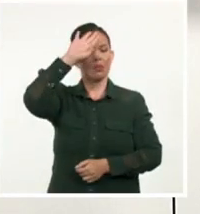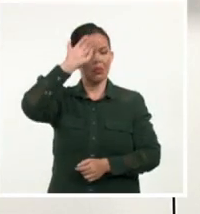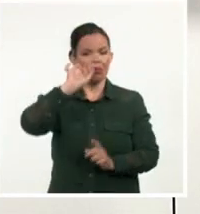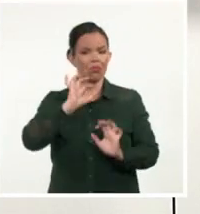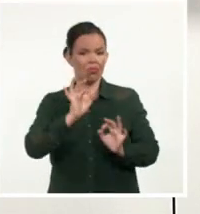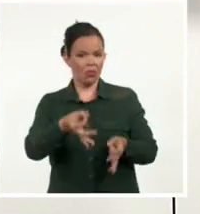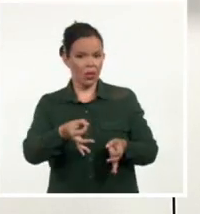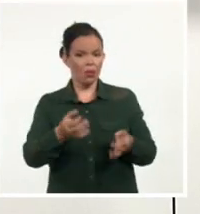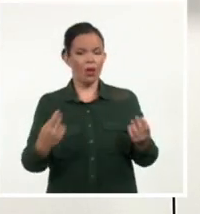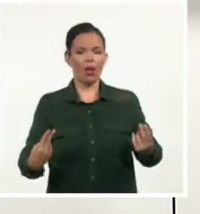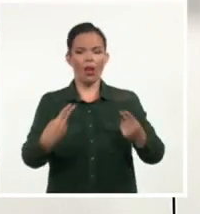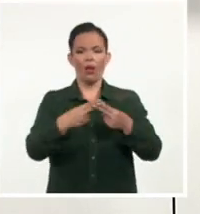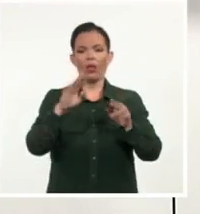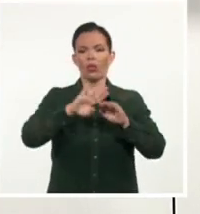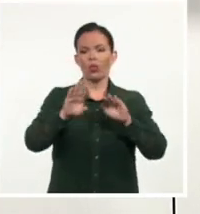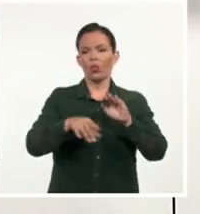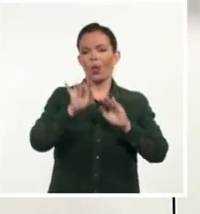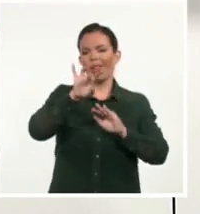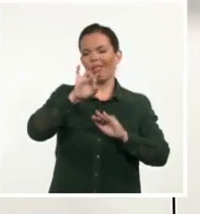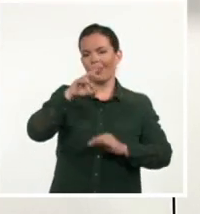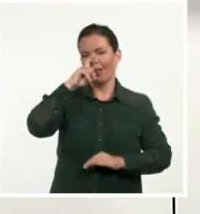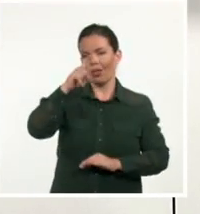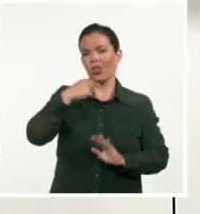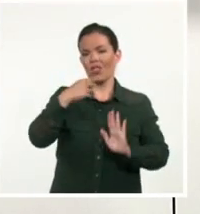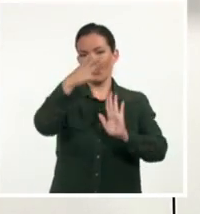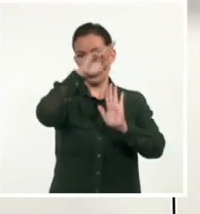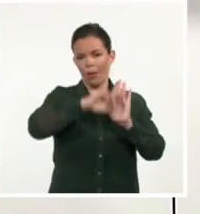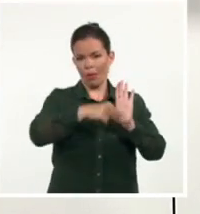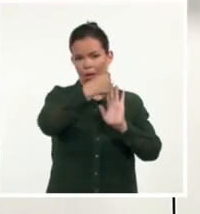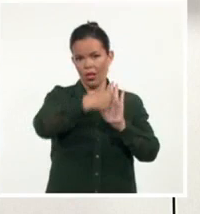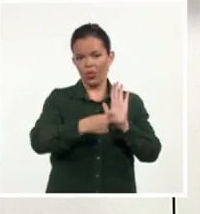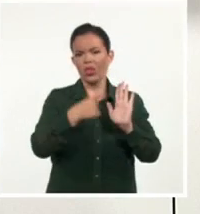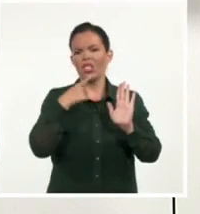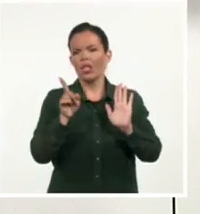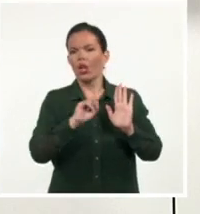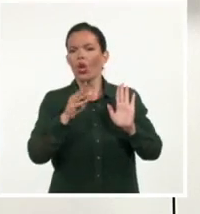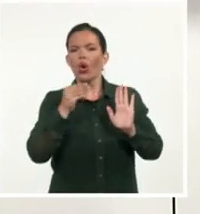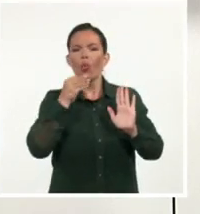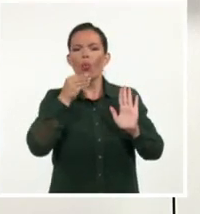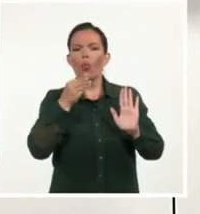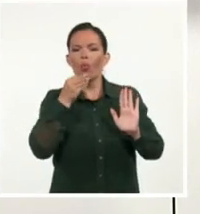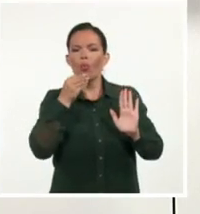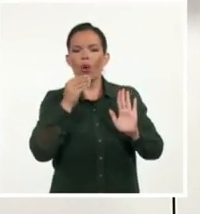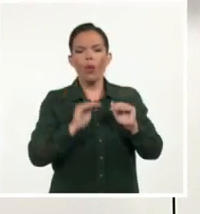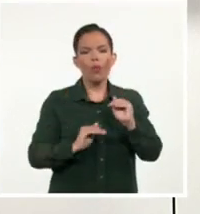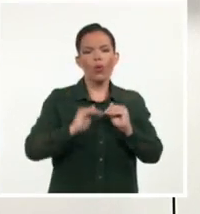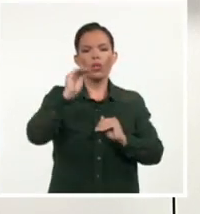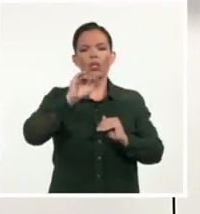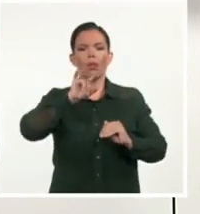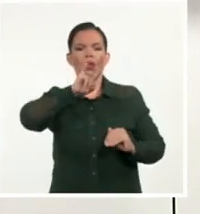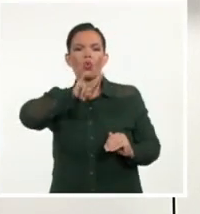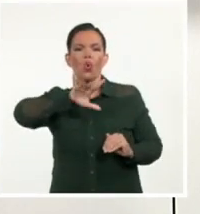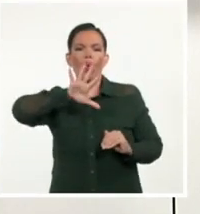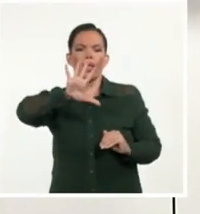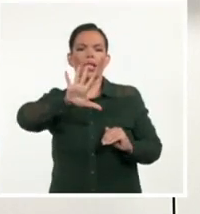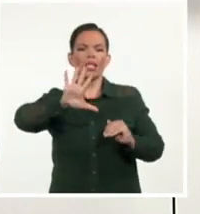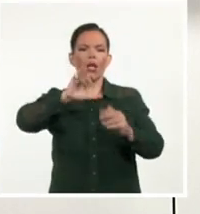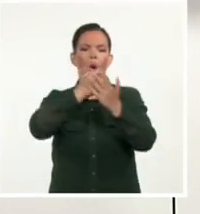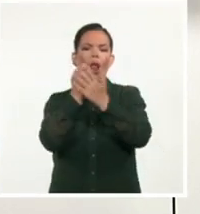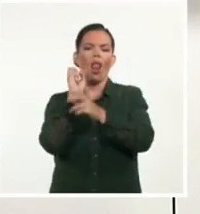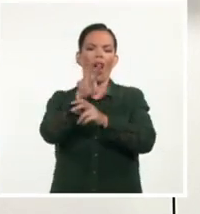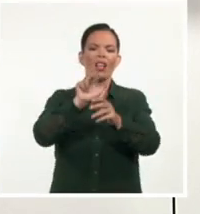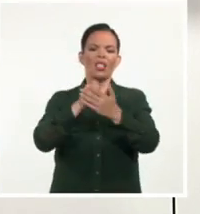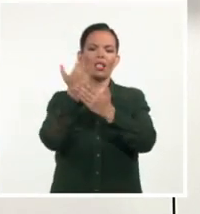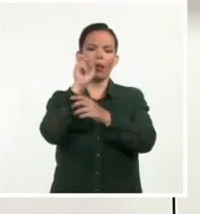15 resulta que el reglamento estipula que los serpentineros no pueden pasar la cifra de 95 lanzamientos y el derecho